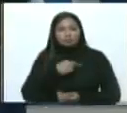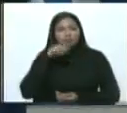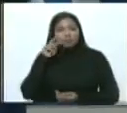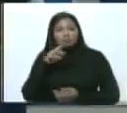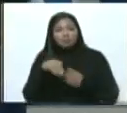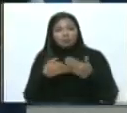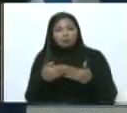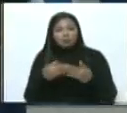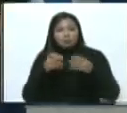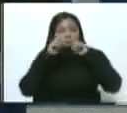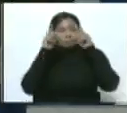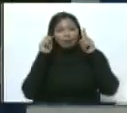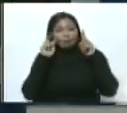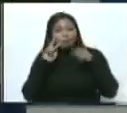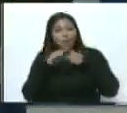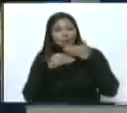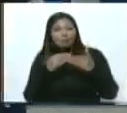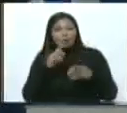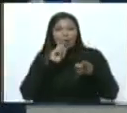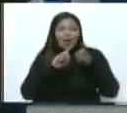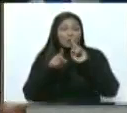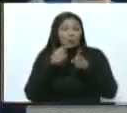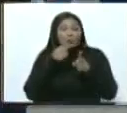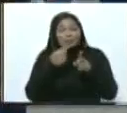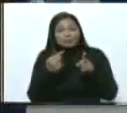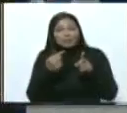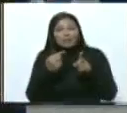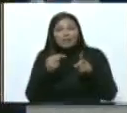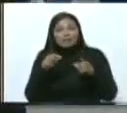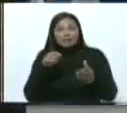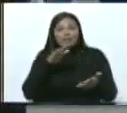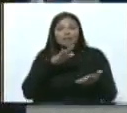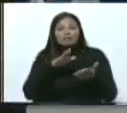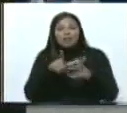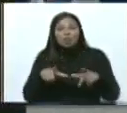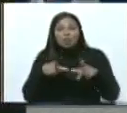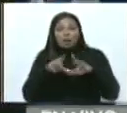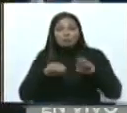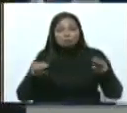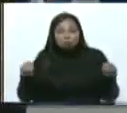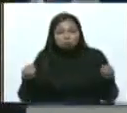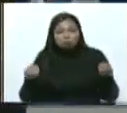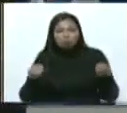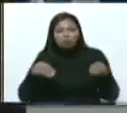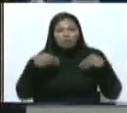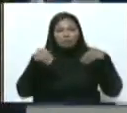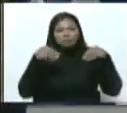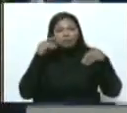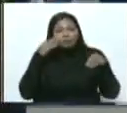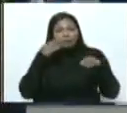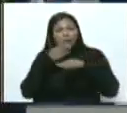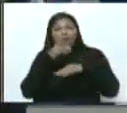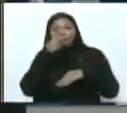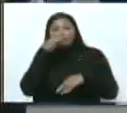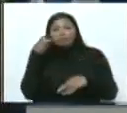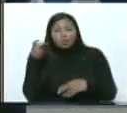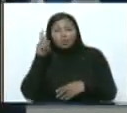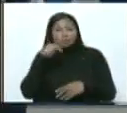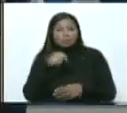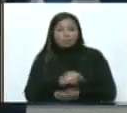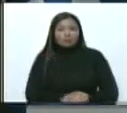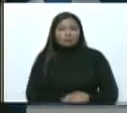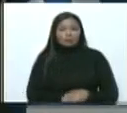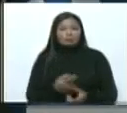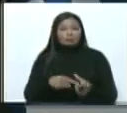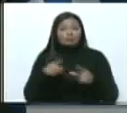hemos descubierto que algunos llamados chatarreros dentro de esa chatarra llevan droga. Así que